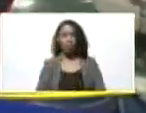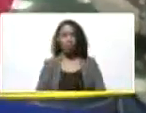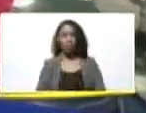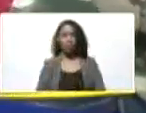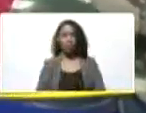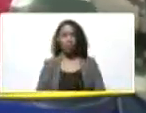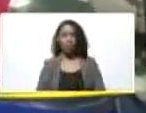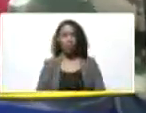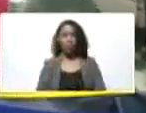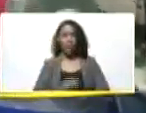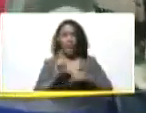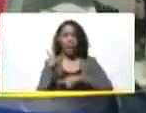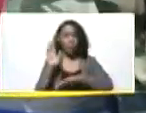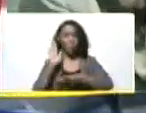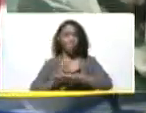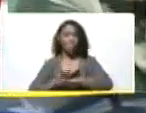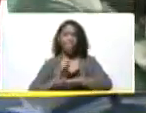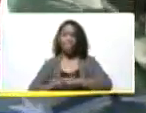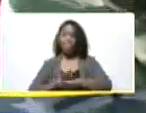Y así ocurrió.